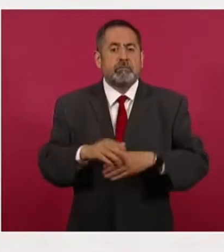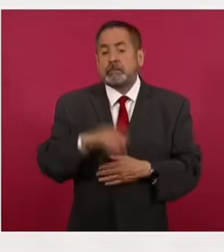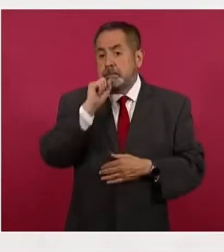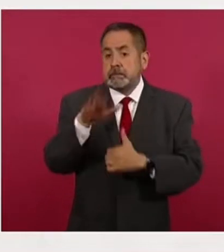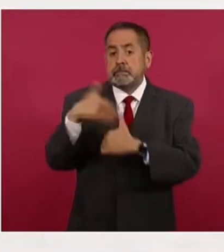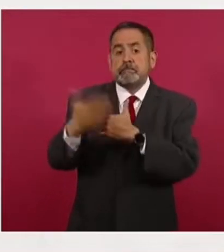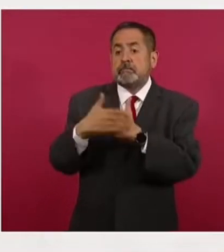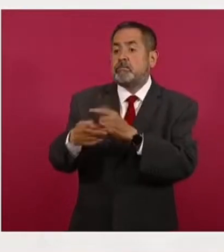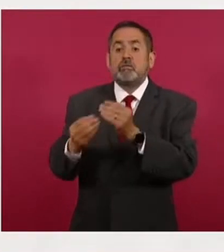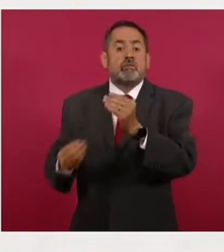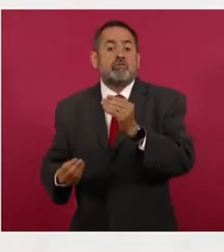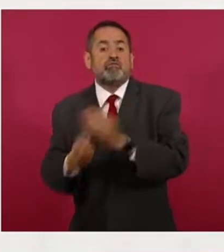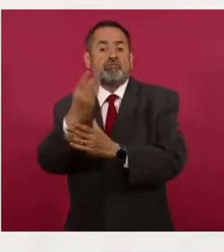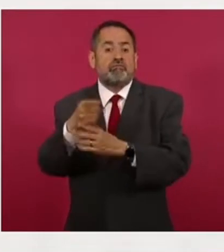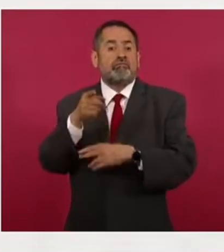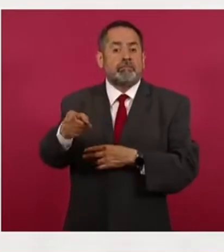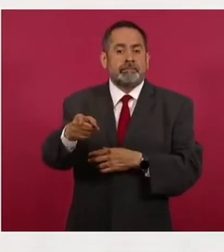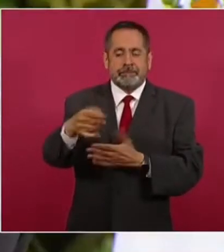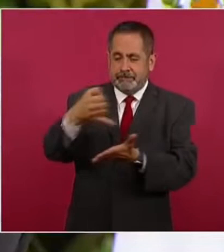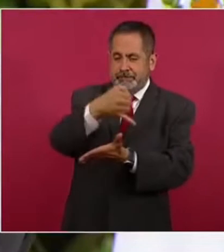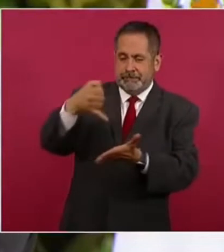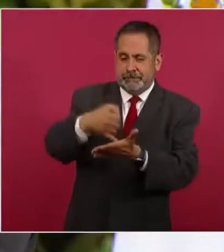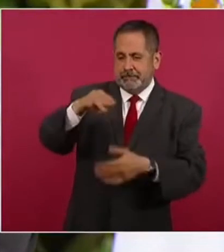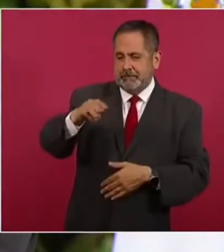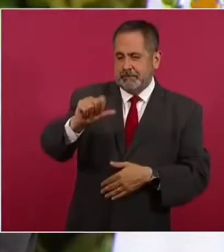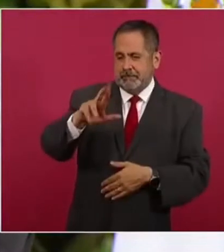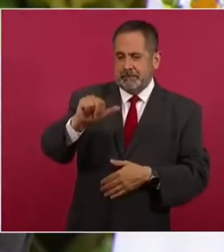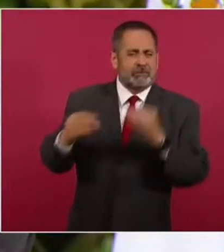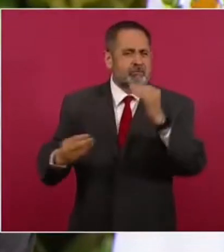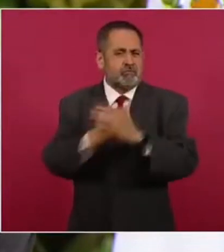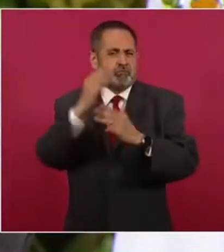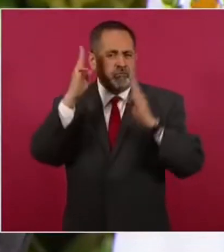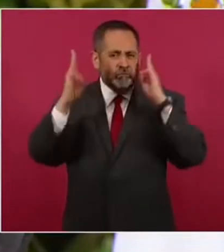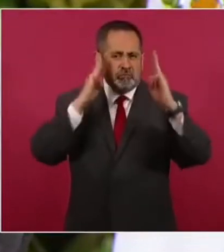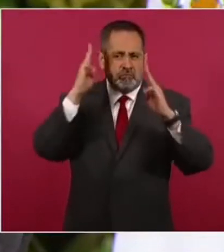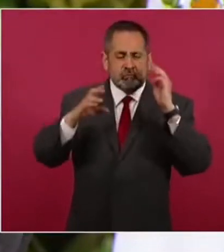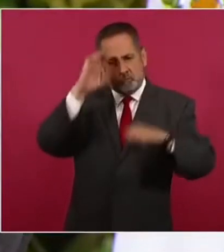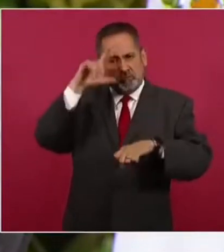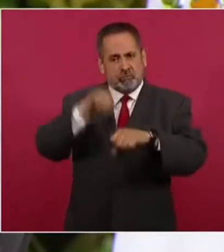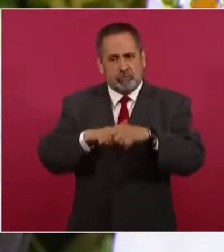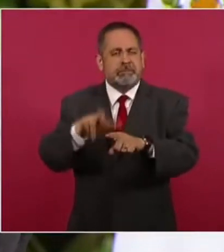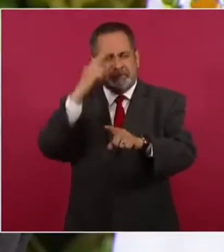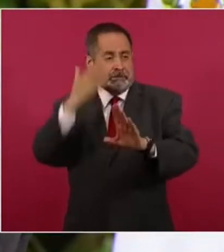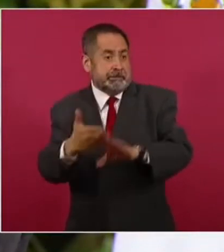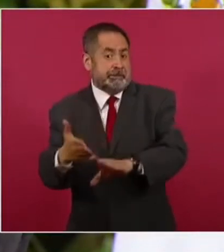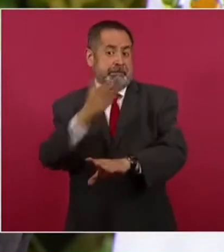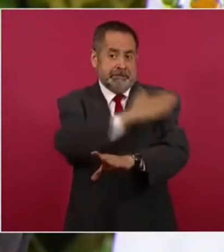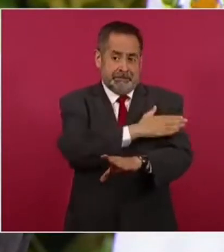Cultural y Turístico de las Islas Marías, esa prisión que